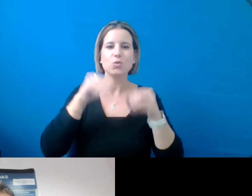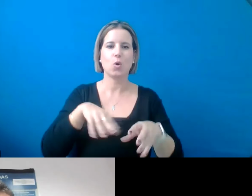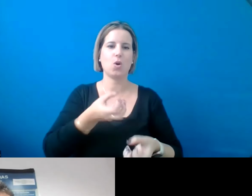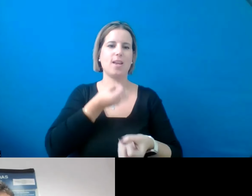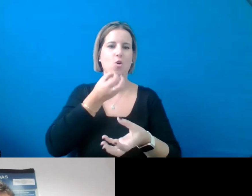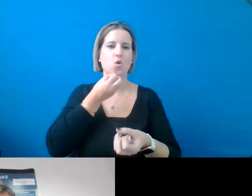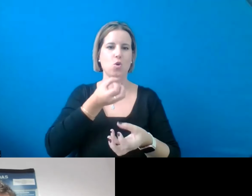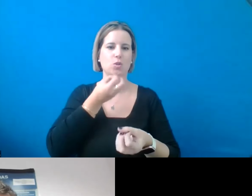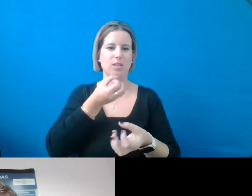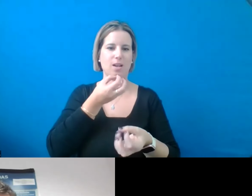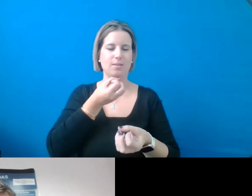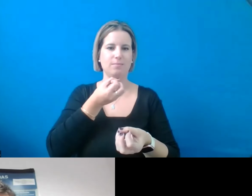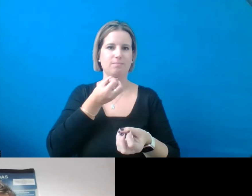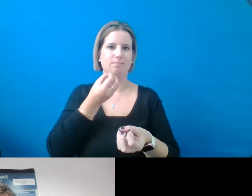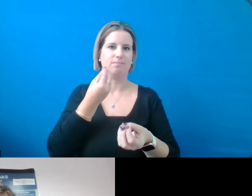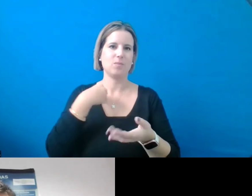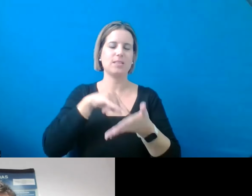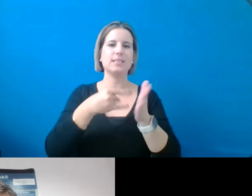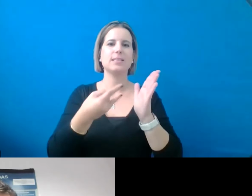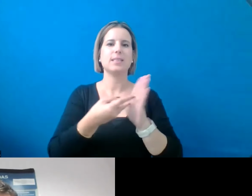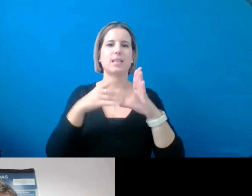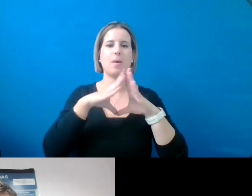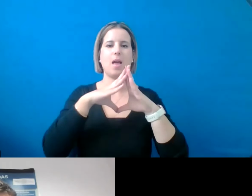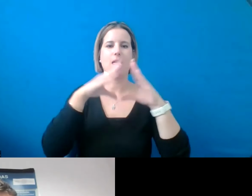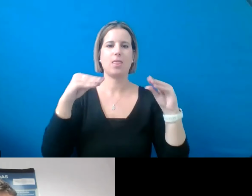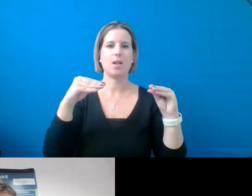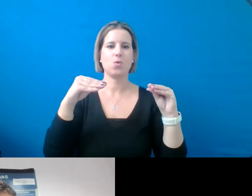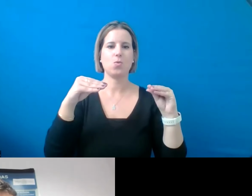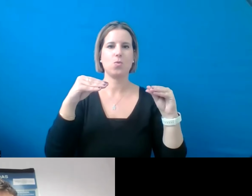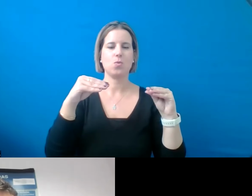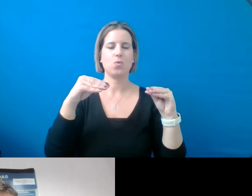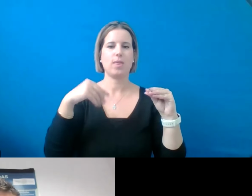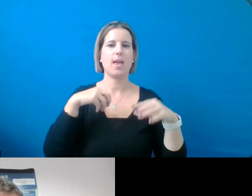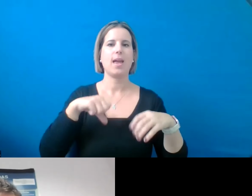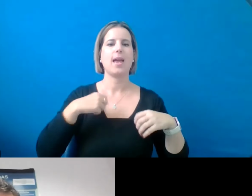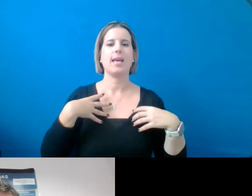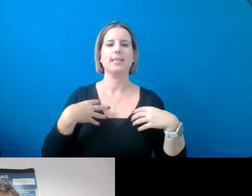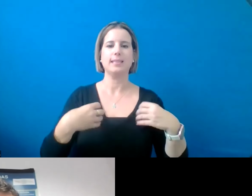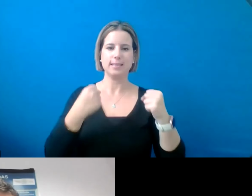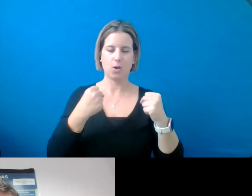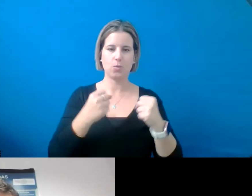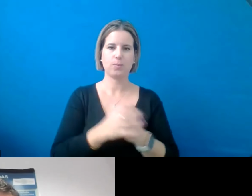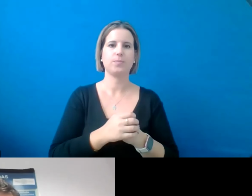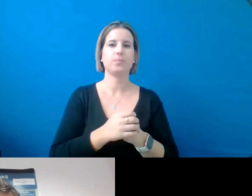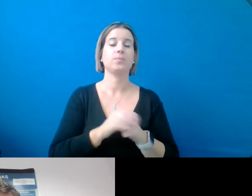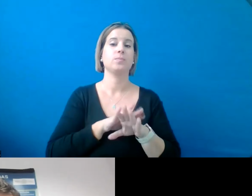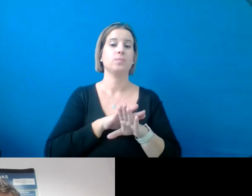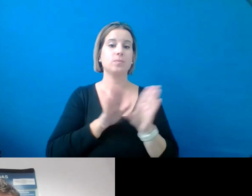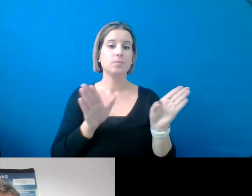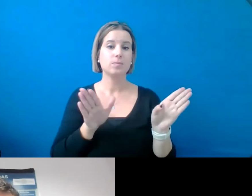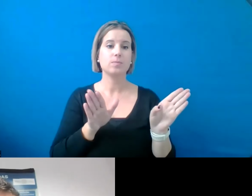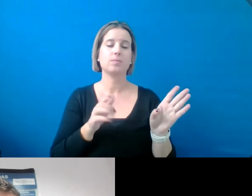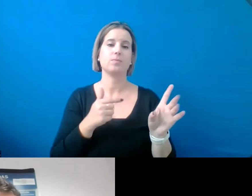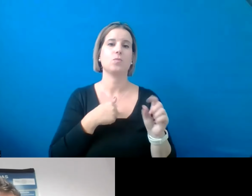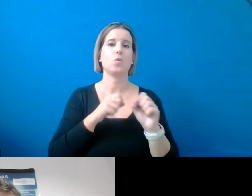el sistema andaluz de salud. Y nada, pues voy a